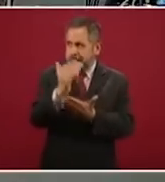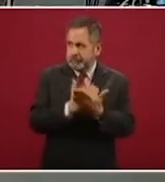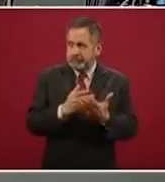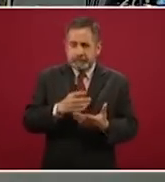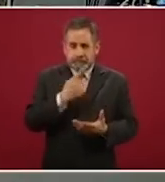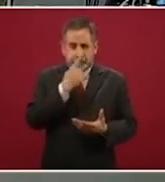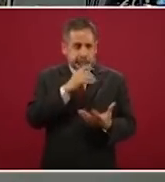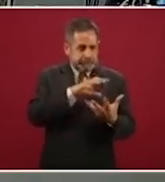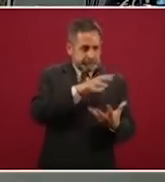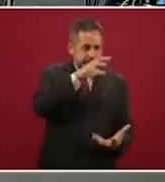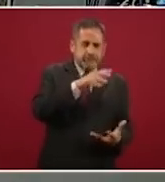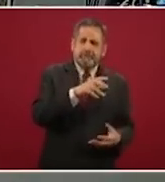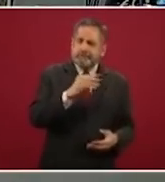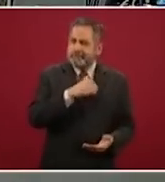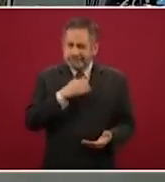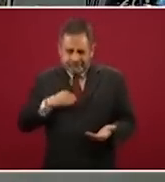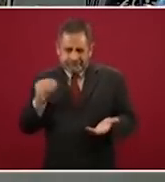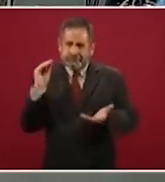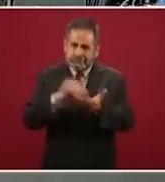Hay que tener